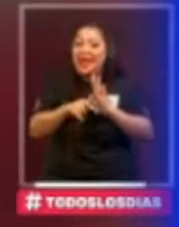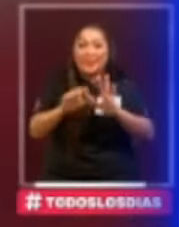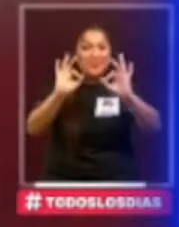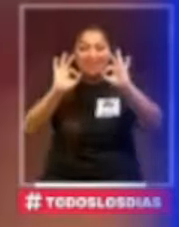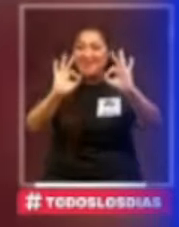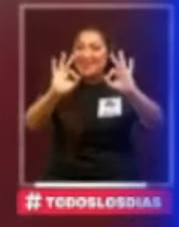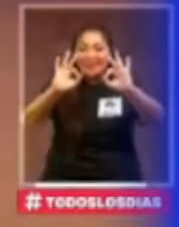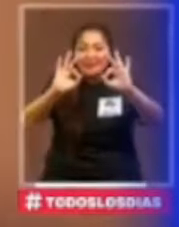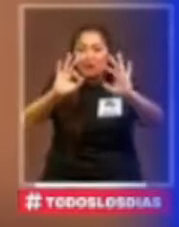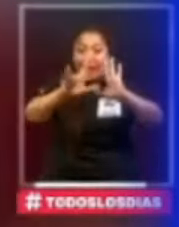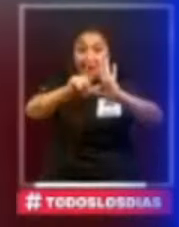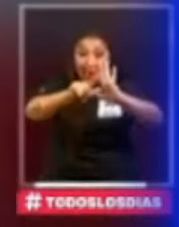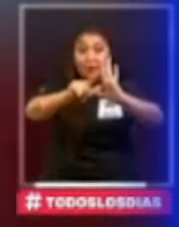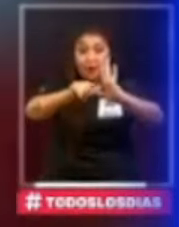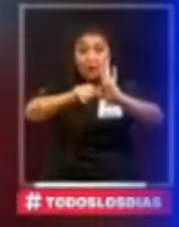Lento, eso. Ay, perfecto. No. Perfecto,